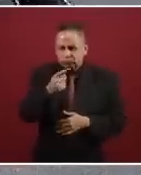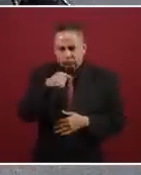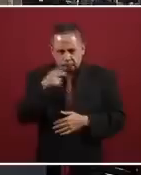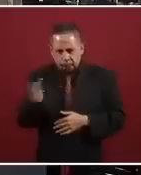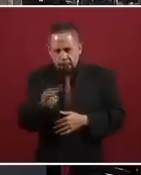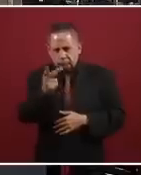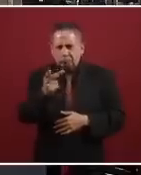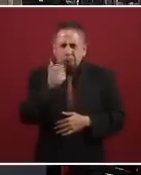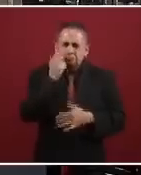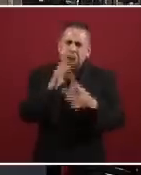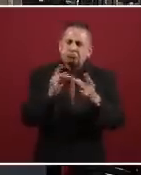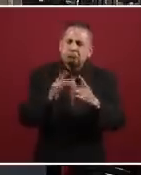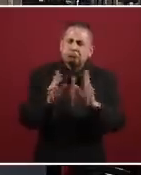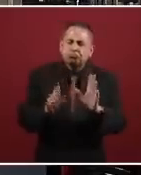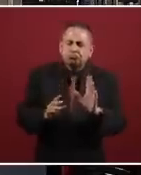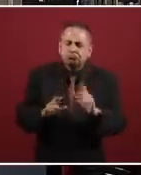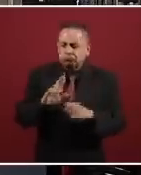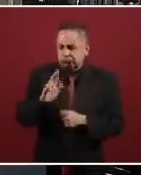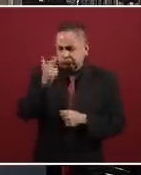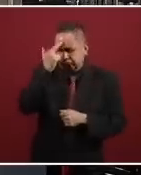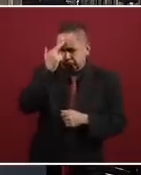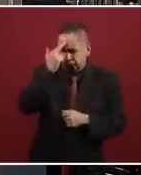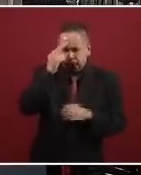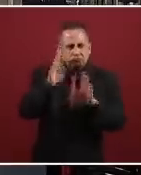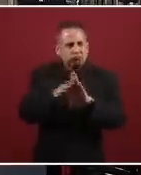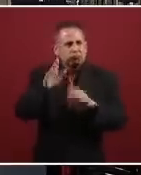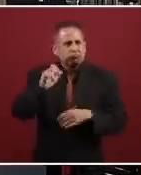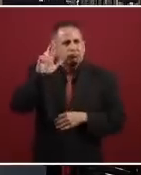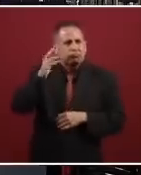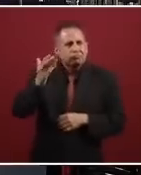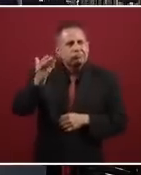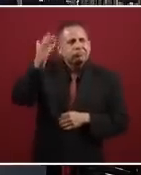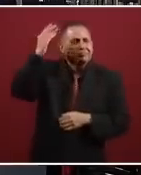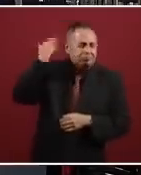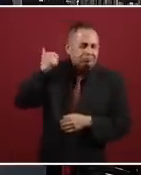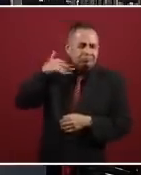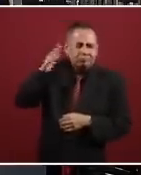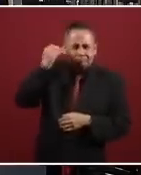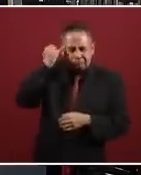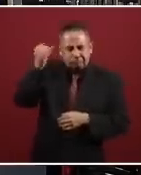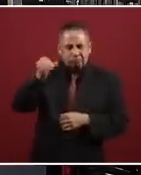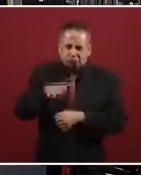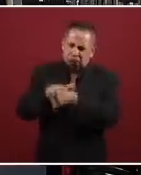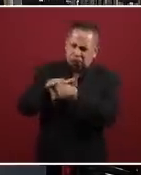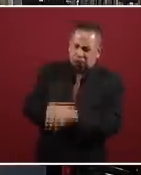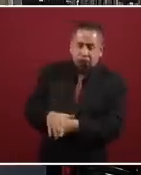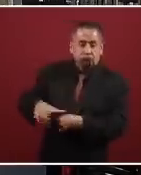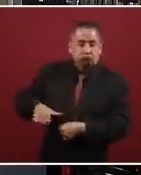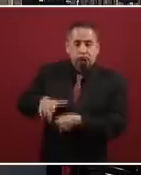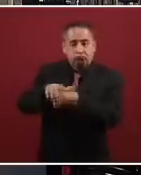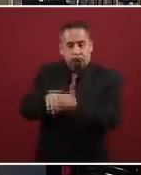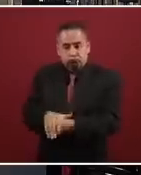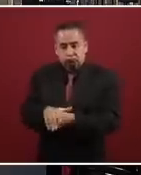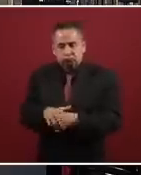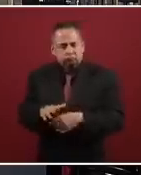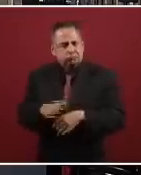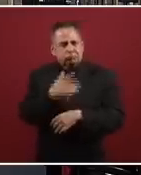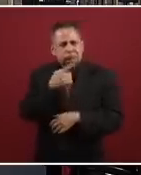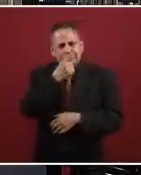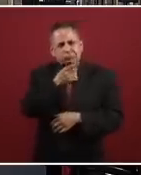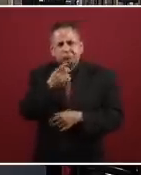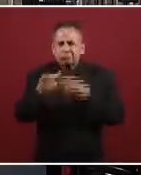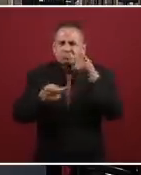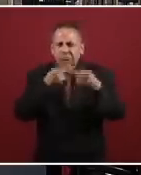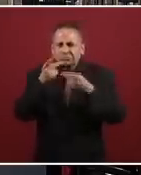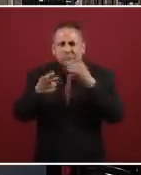pregunta, pero primero quiero recordar cómo era antes, señor. ¿Qué era la represión del Estado? Porque yo veo que le dicen tantas